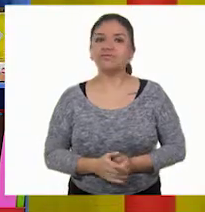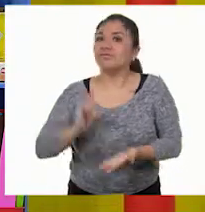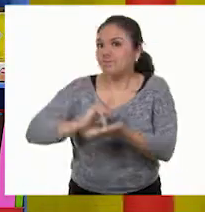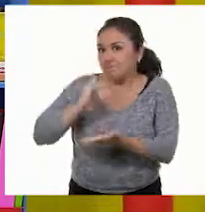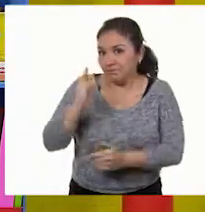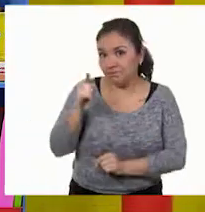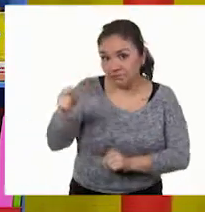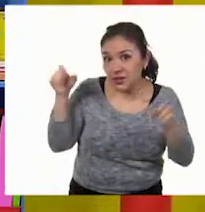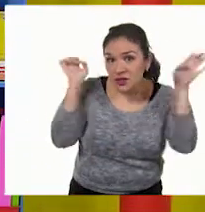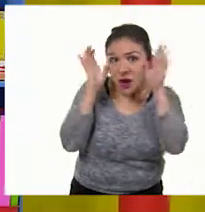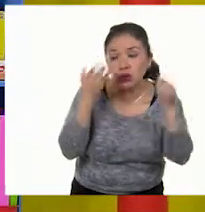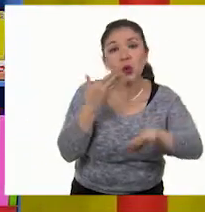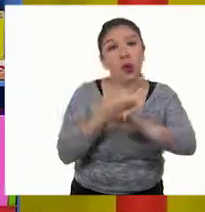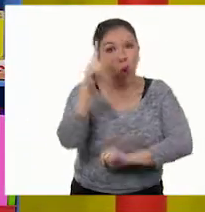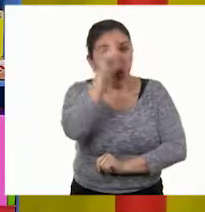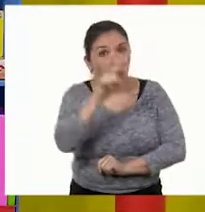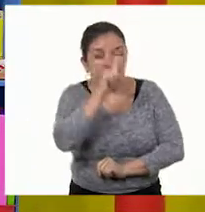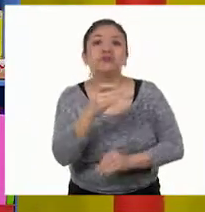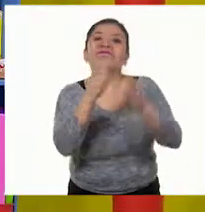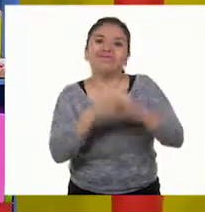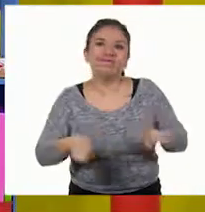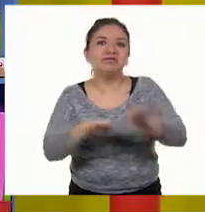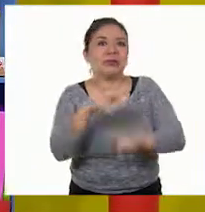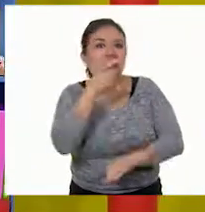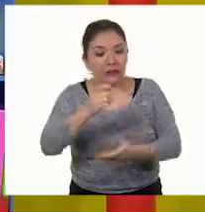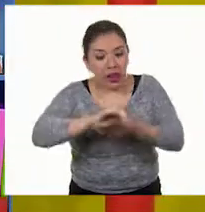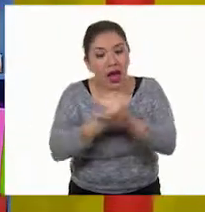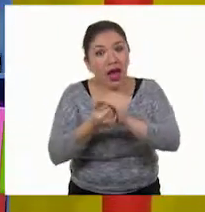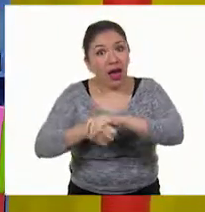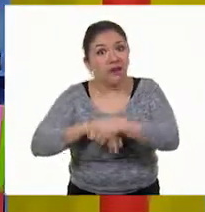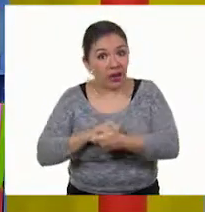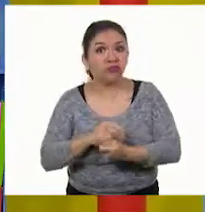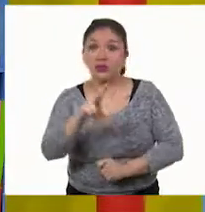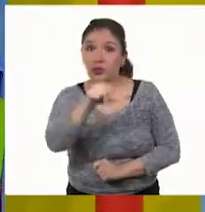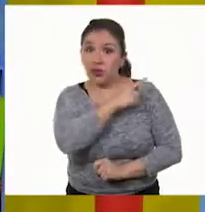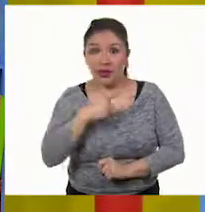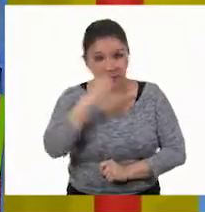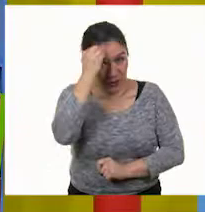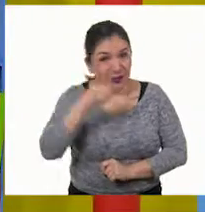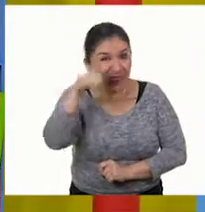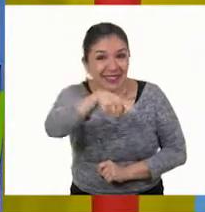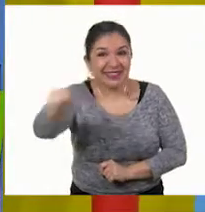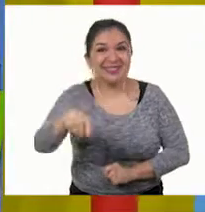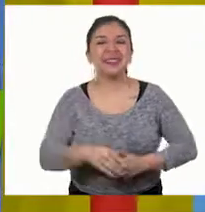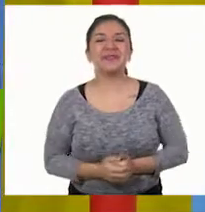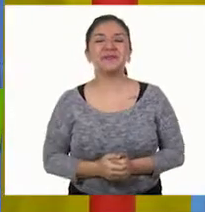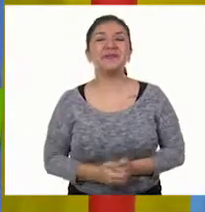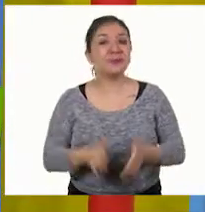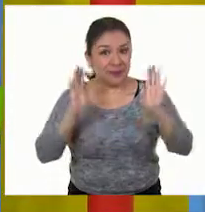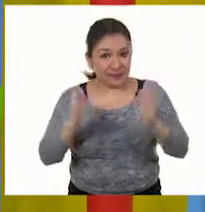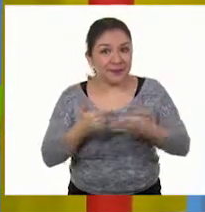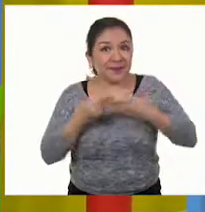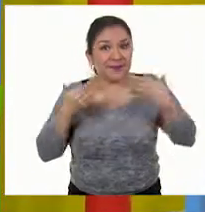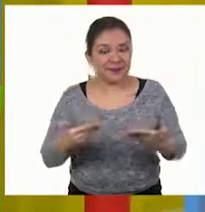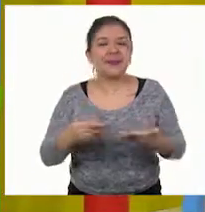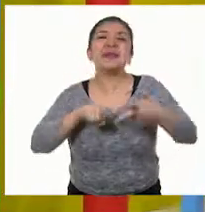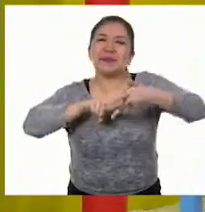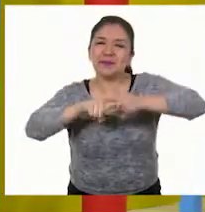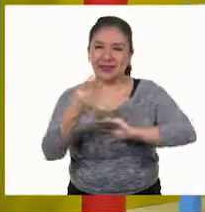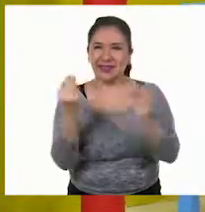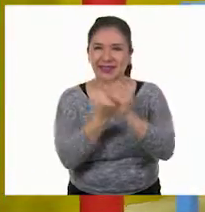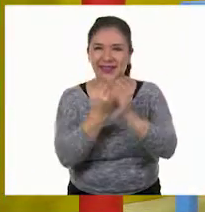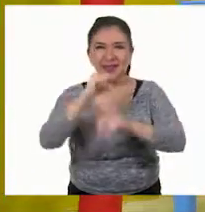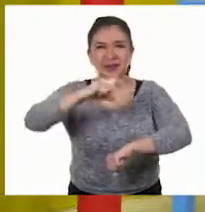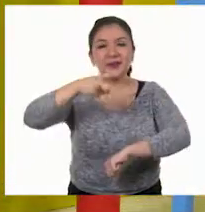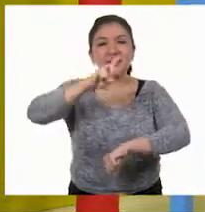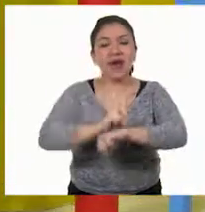Muchas gracias, Ajolisto. Qué importante es esto de lavarnos muy bien las manos. No lo olviden en casa. Muy bien, ahora sí, vamos a iniciar nuestra